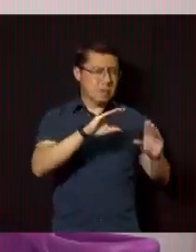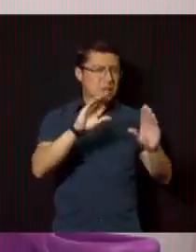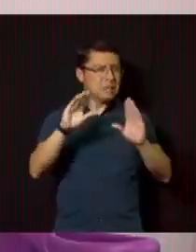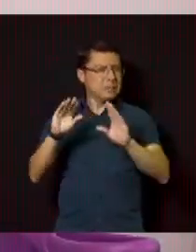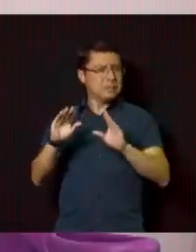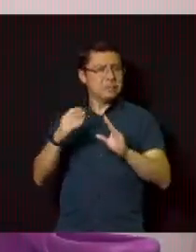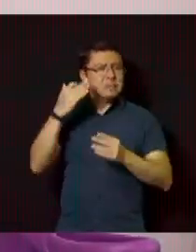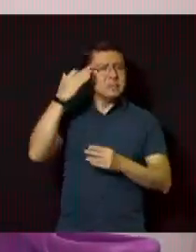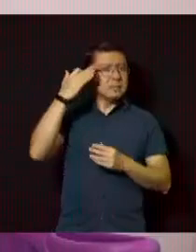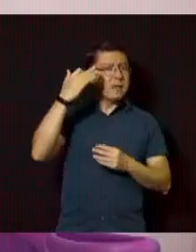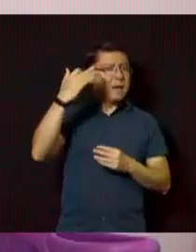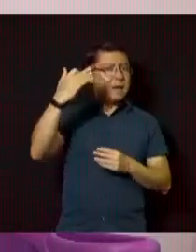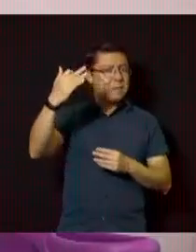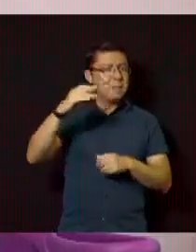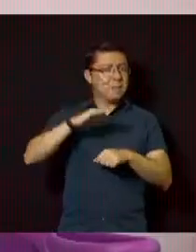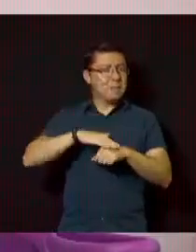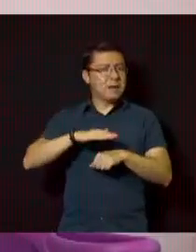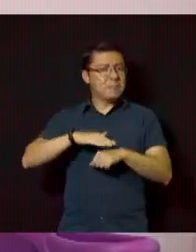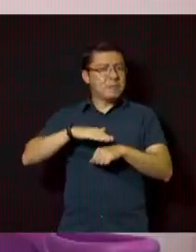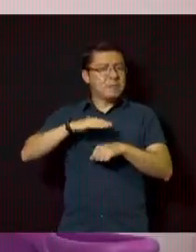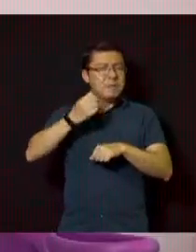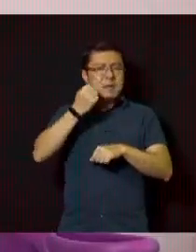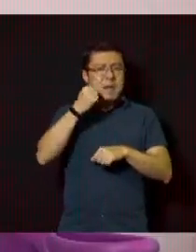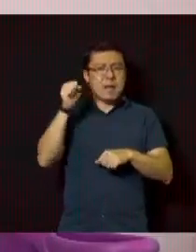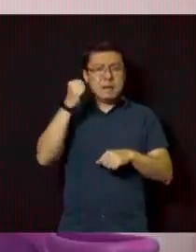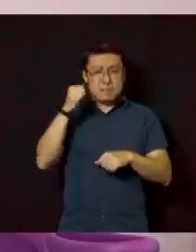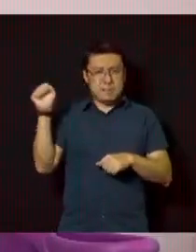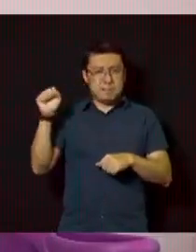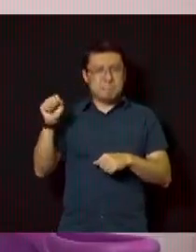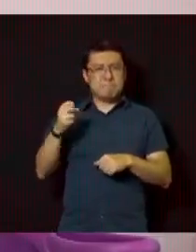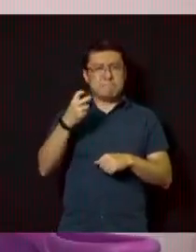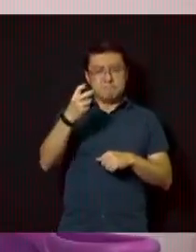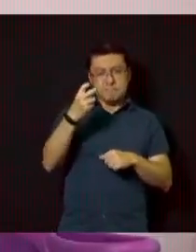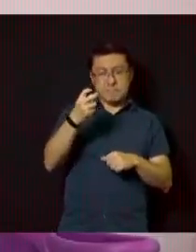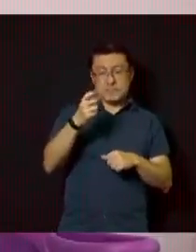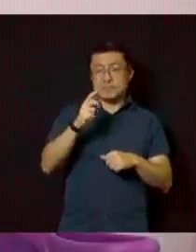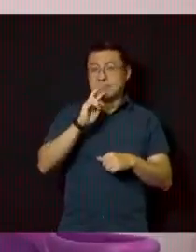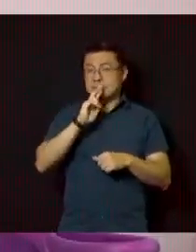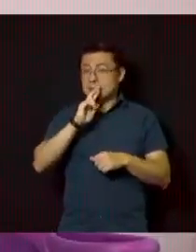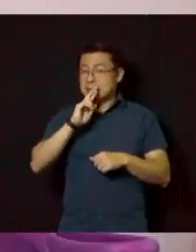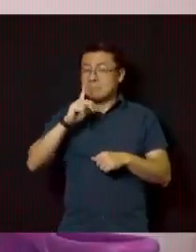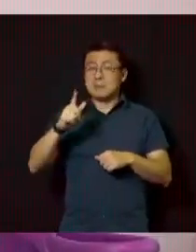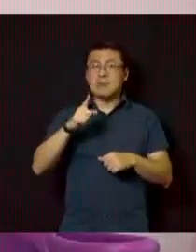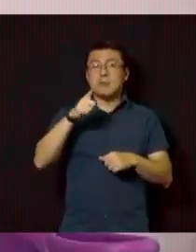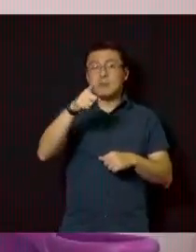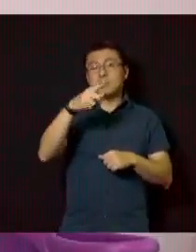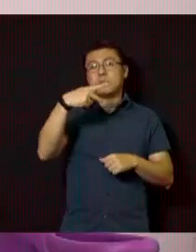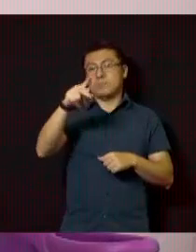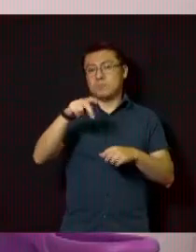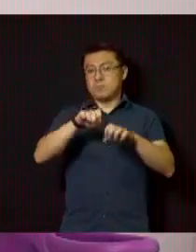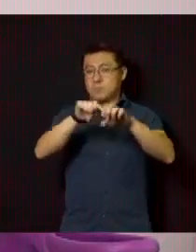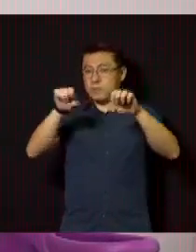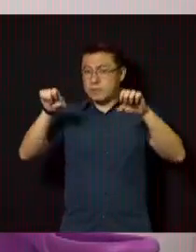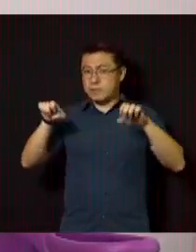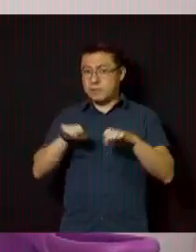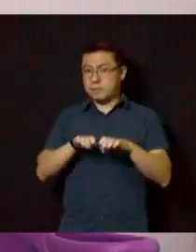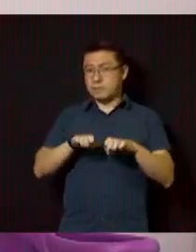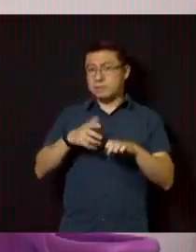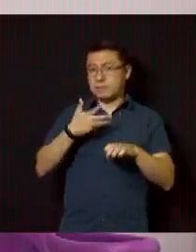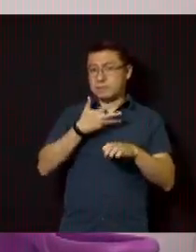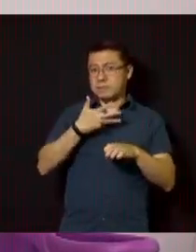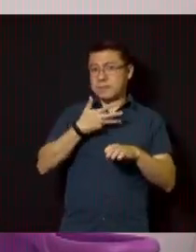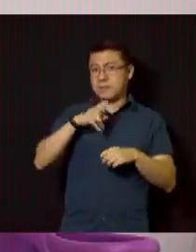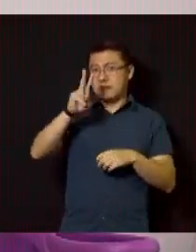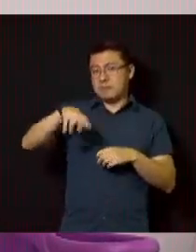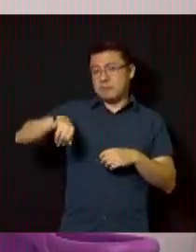vas desarrollando esas habilidades con las que ya vienes, ¿sí? Y que lo mejor de todo es que tienes un equipo de trabajo que le interesa